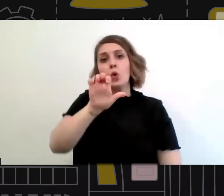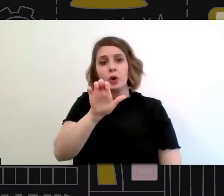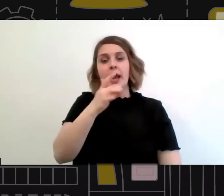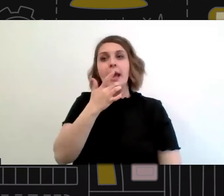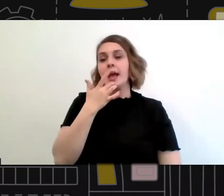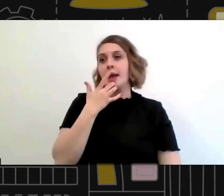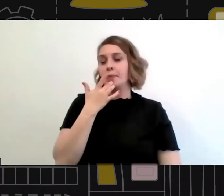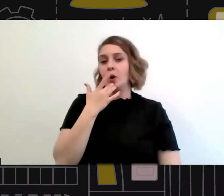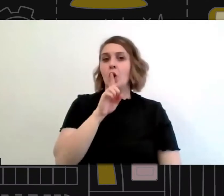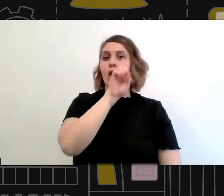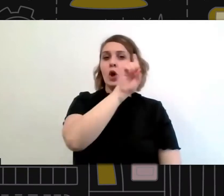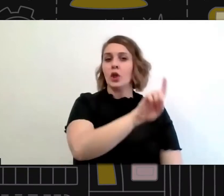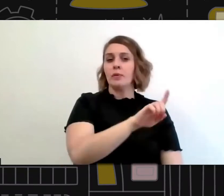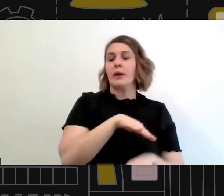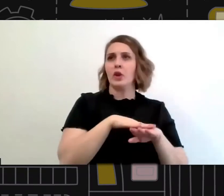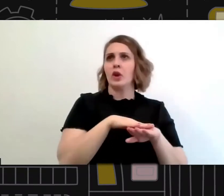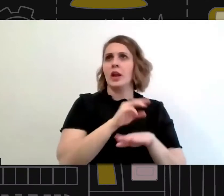es la